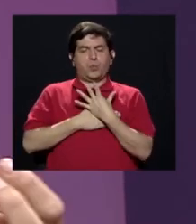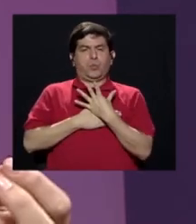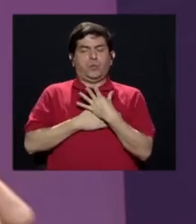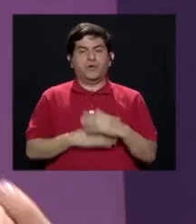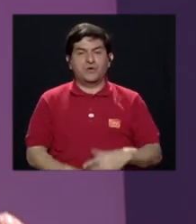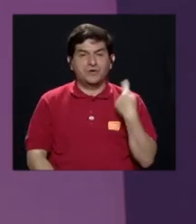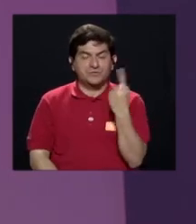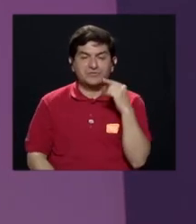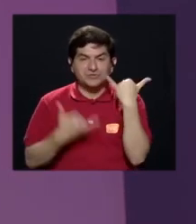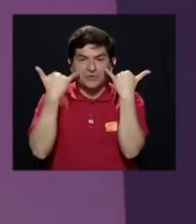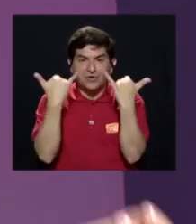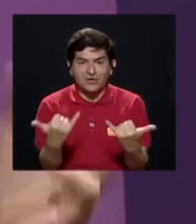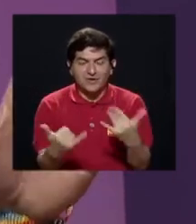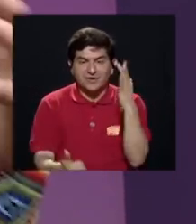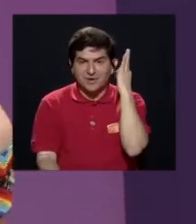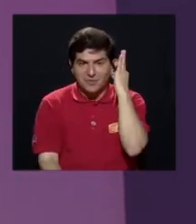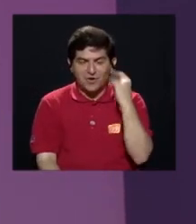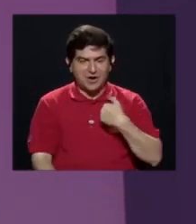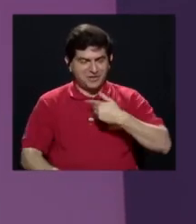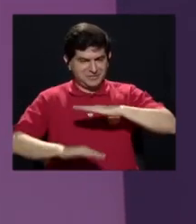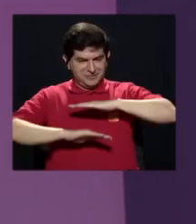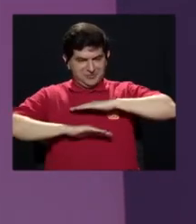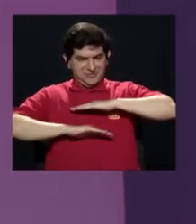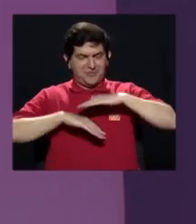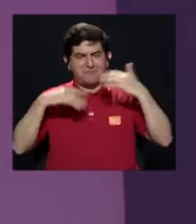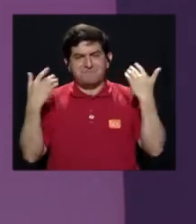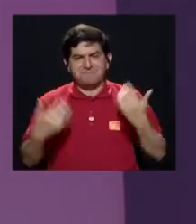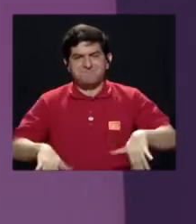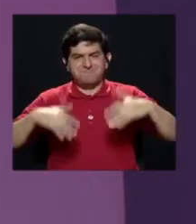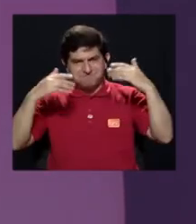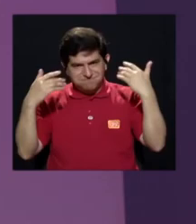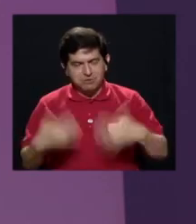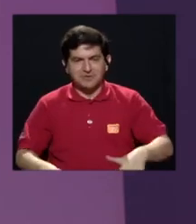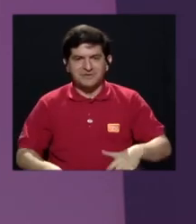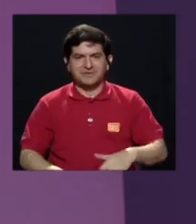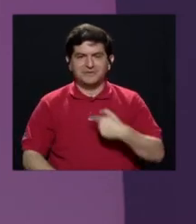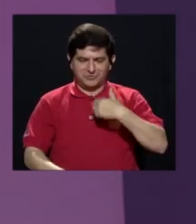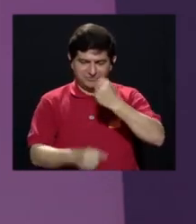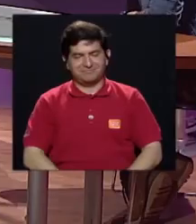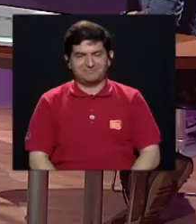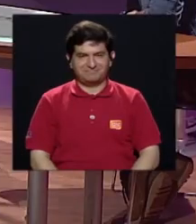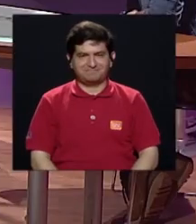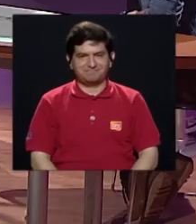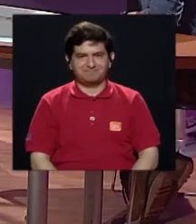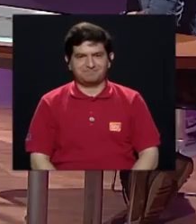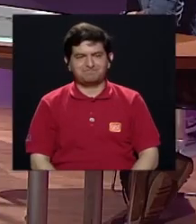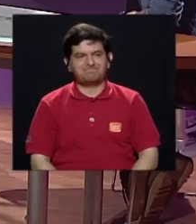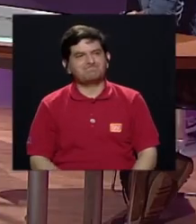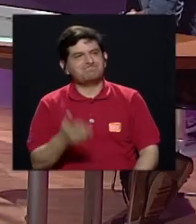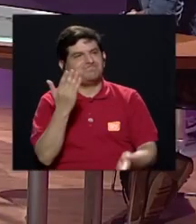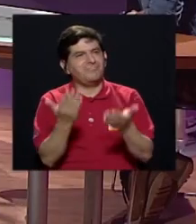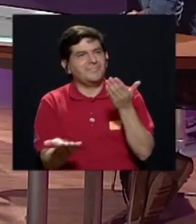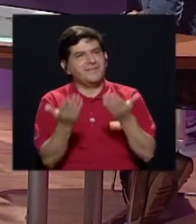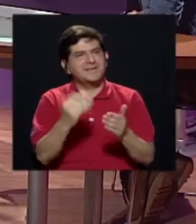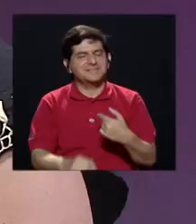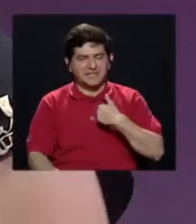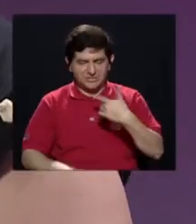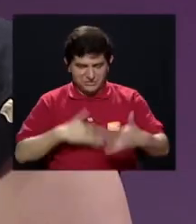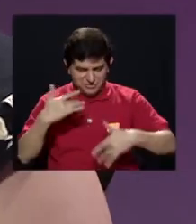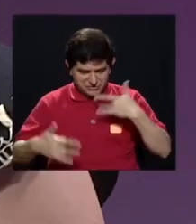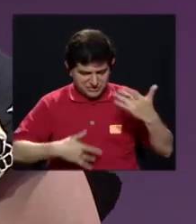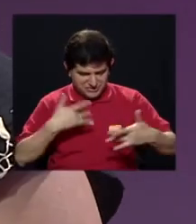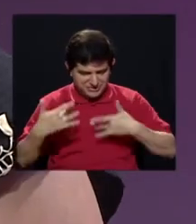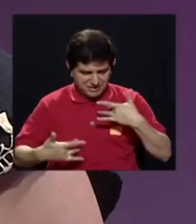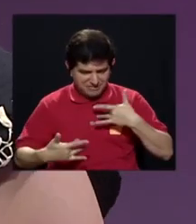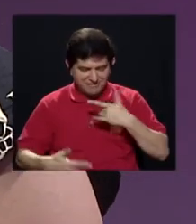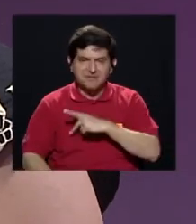con solo eso y con solo esa señora, yo ya siento como demasiada satisfacción por lo que hago. Eso es como cómo yo me siento, ¿verdad? Es algo